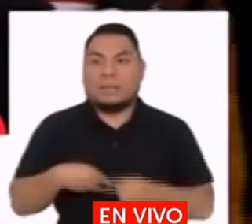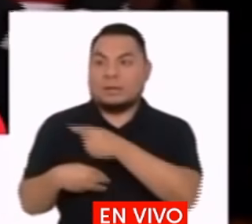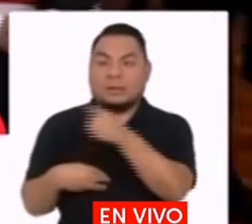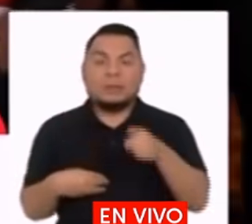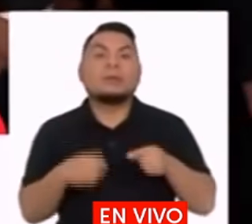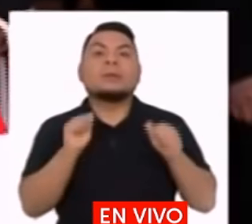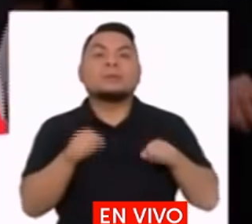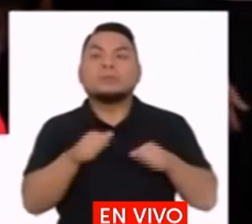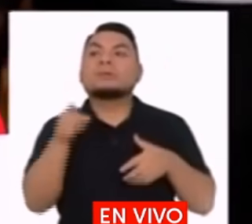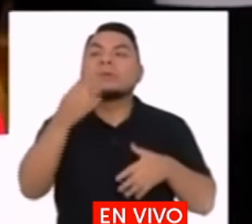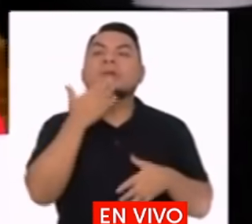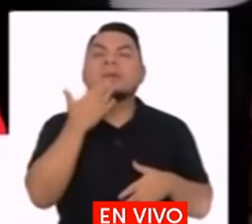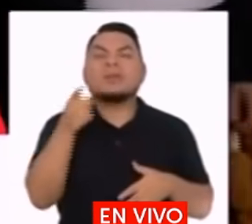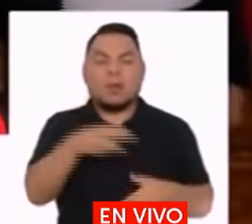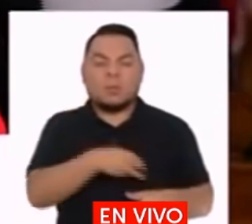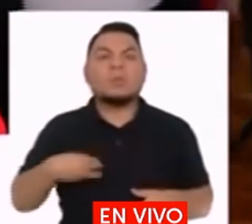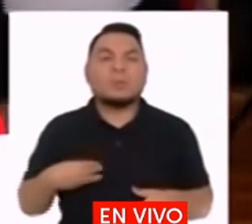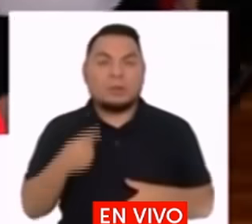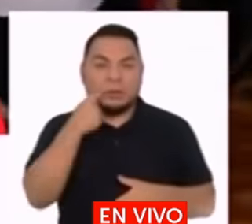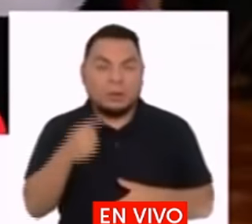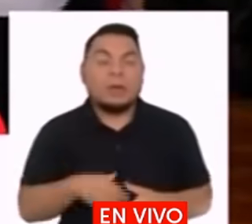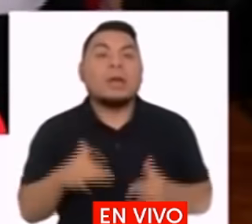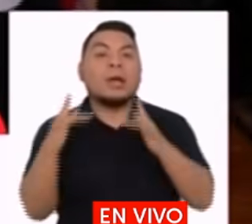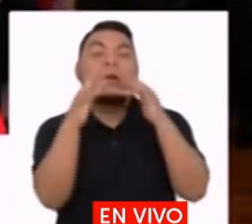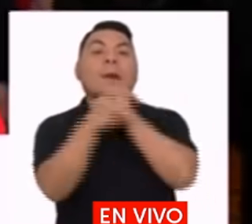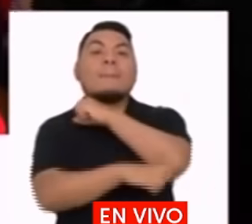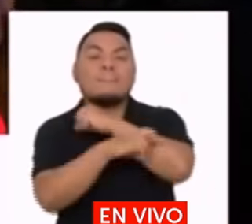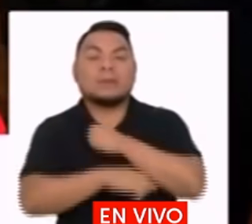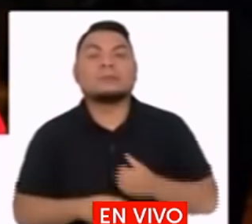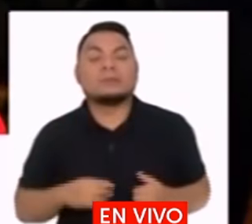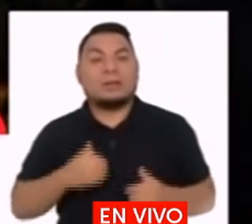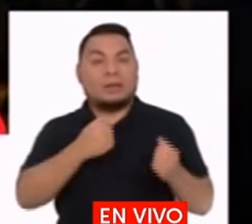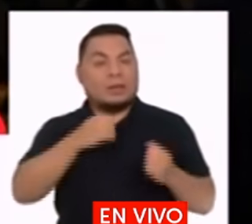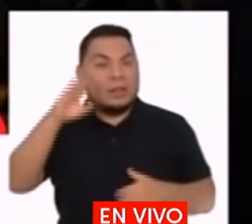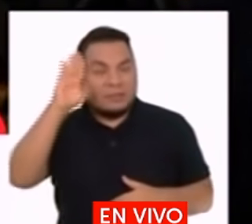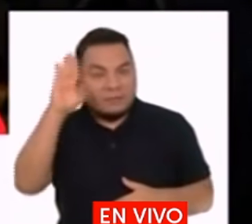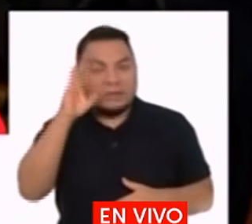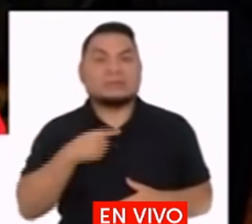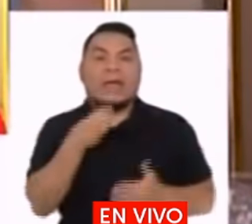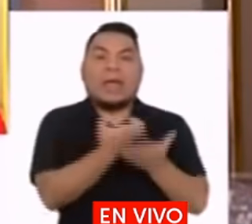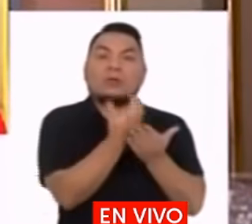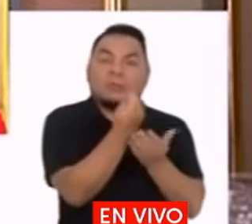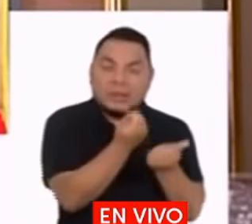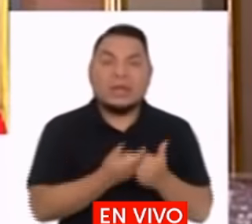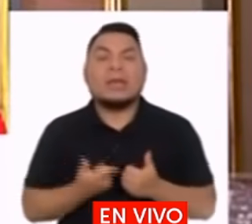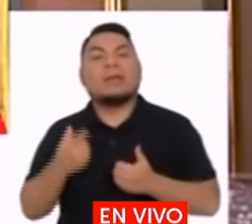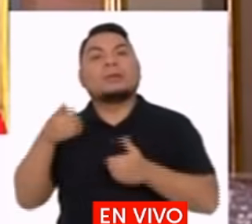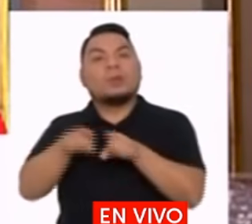Estado formulan los titulares de Relaciones Exteriores, Defensa, Economía y Finanzas,